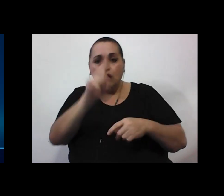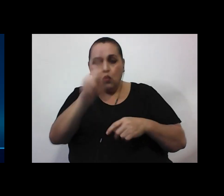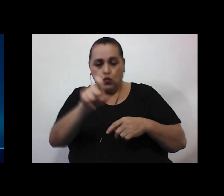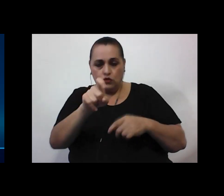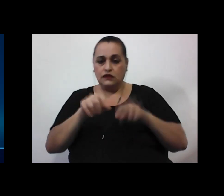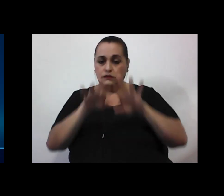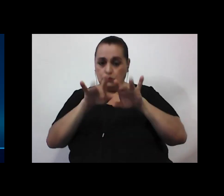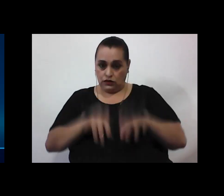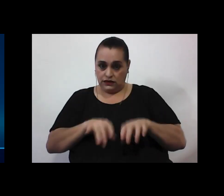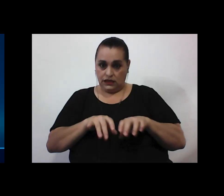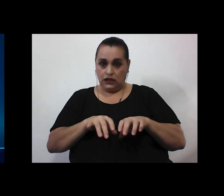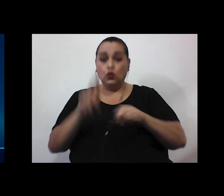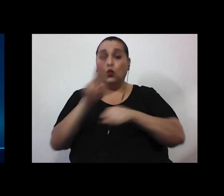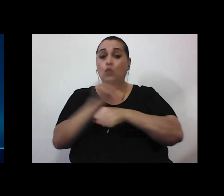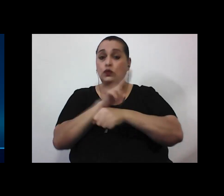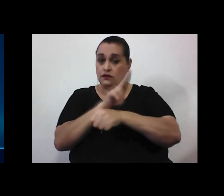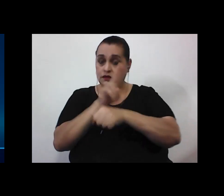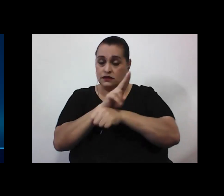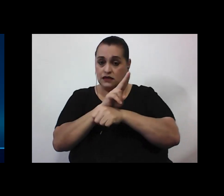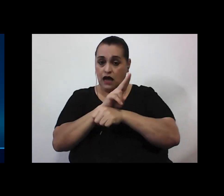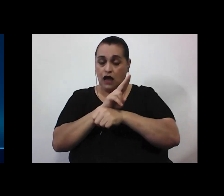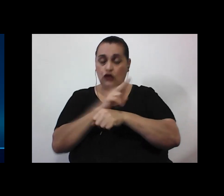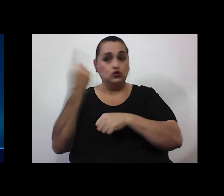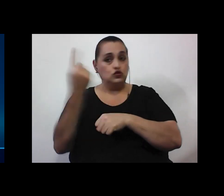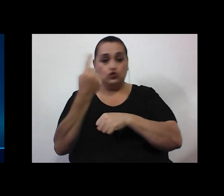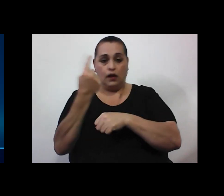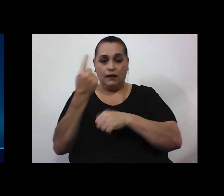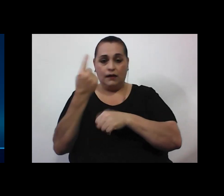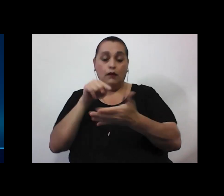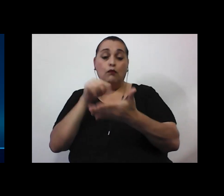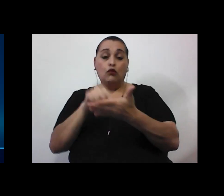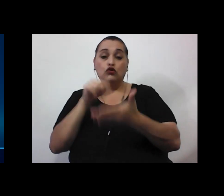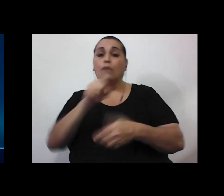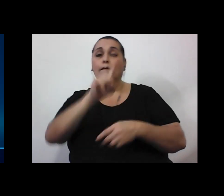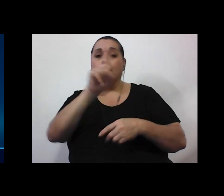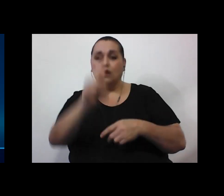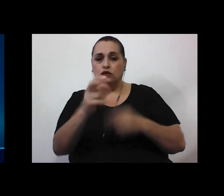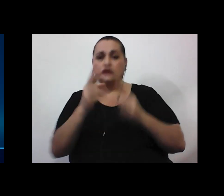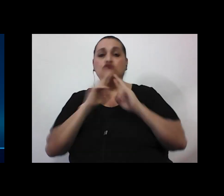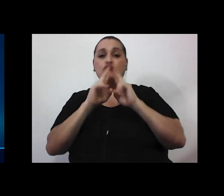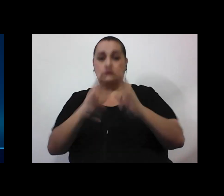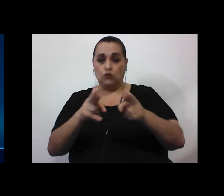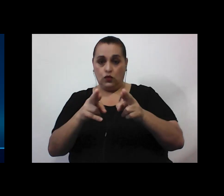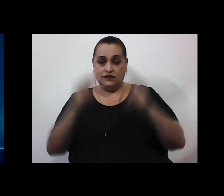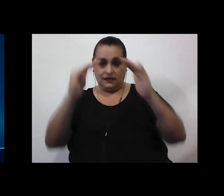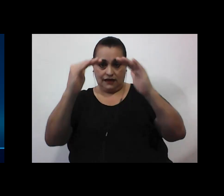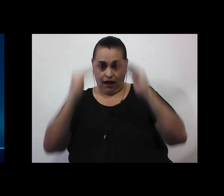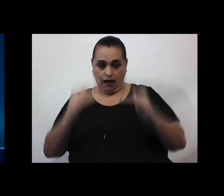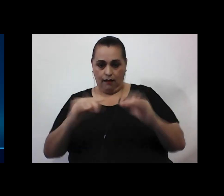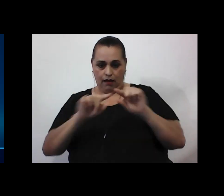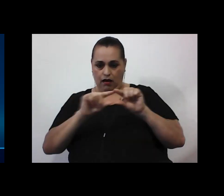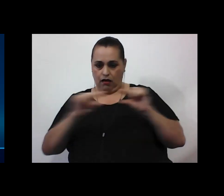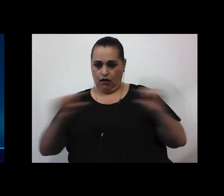escrito, utilizando para ello únicamente el botón de preguntas y respuestas que pueden ver en la